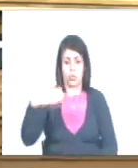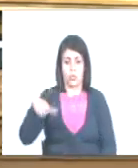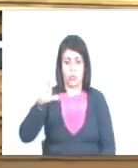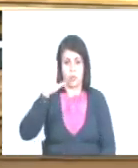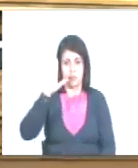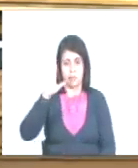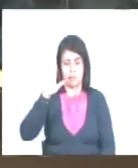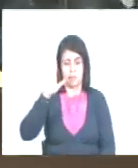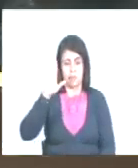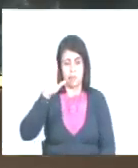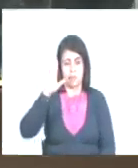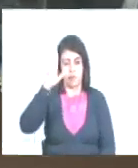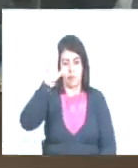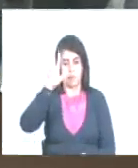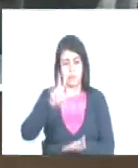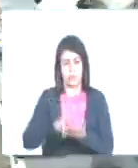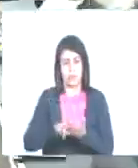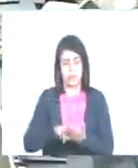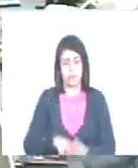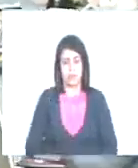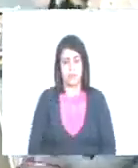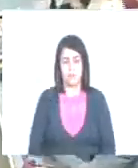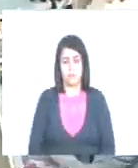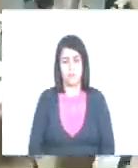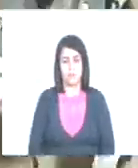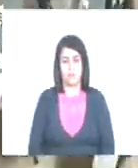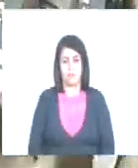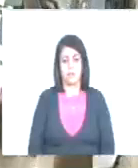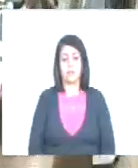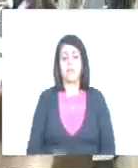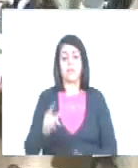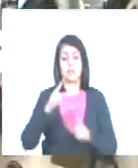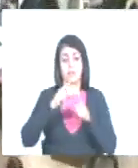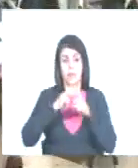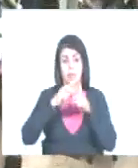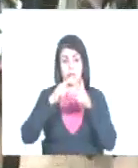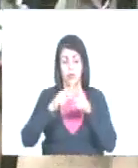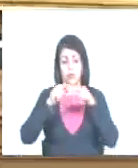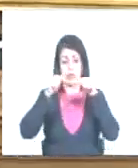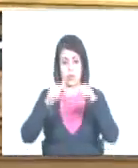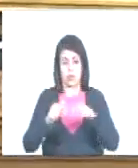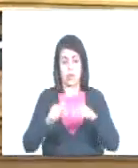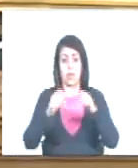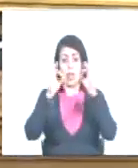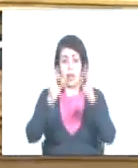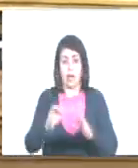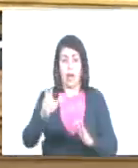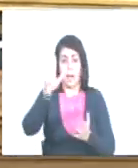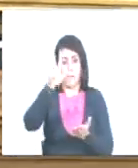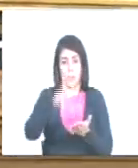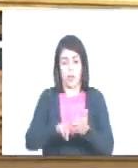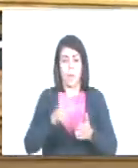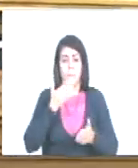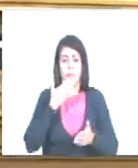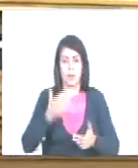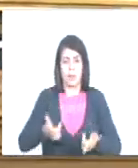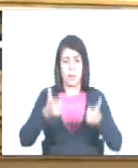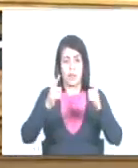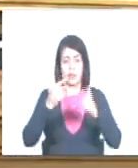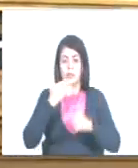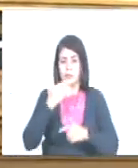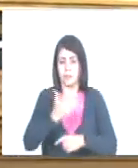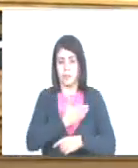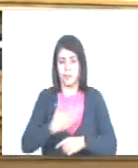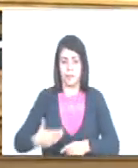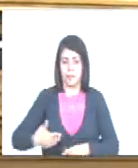de costumbre. Queda aprobado. En consecuencia, se declara aprobada la autorización solicitada por el